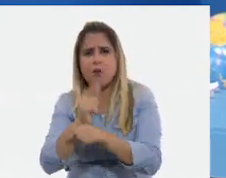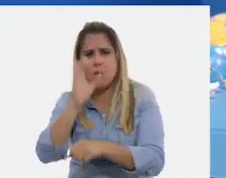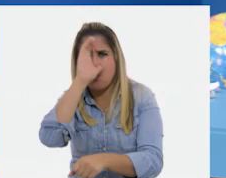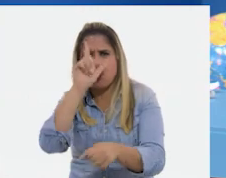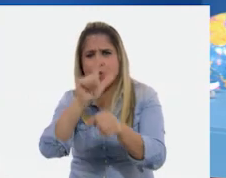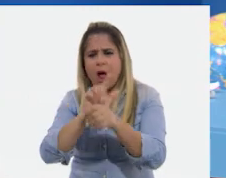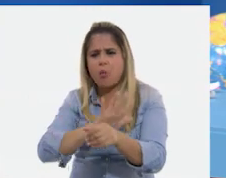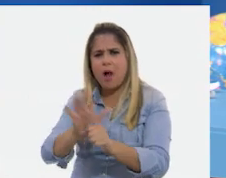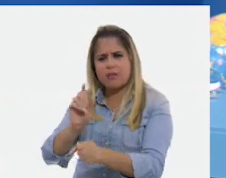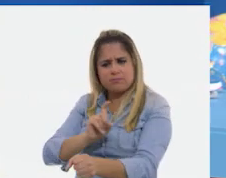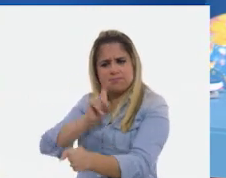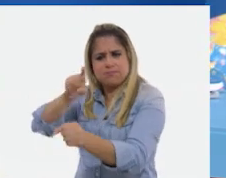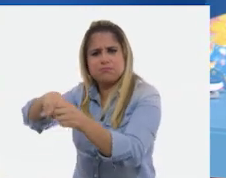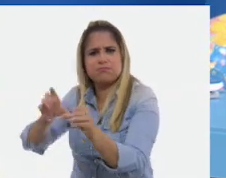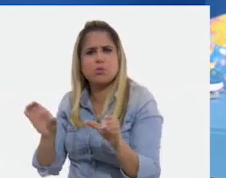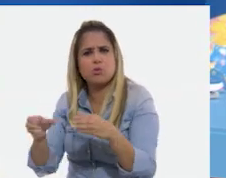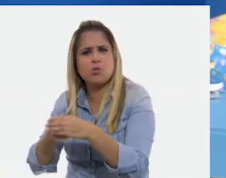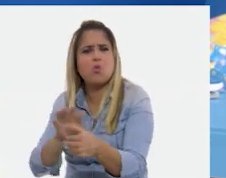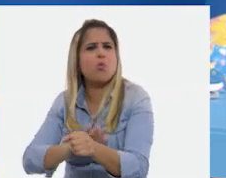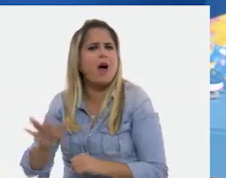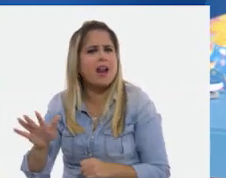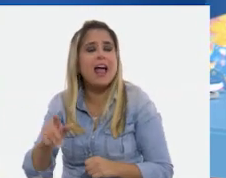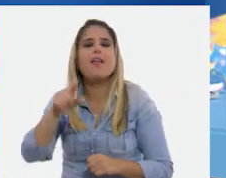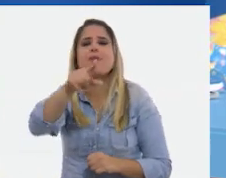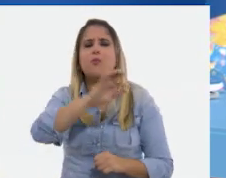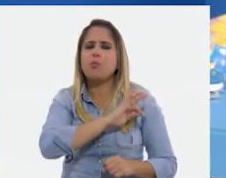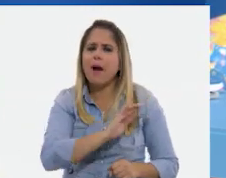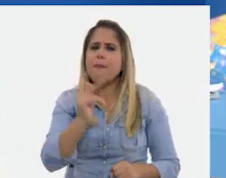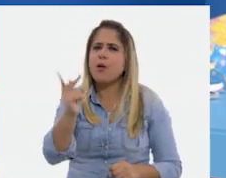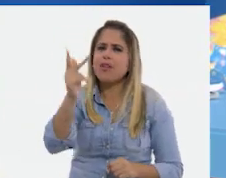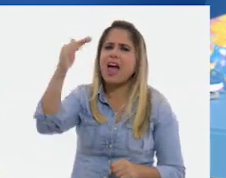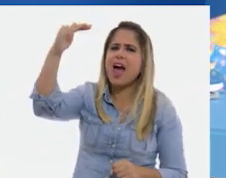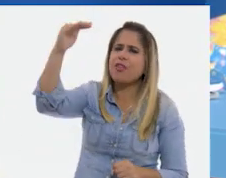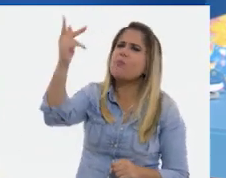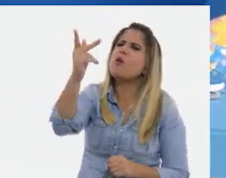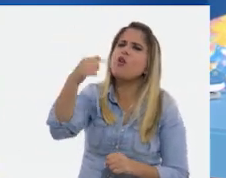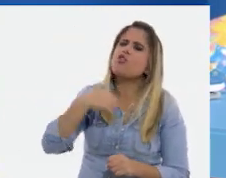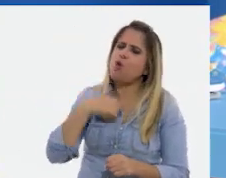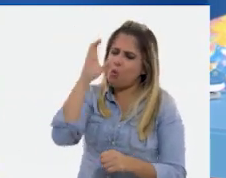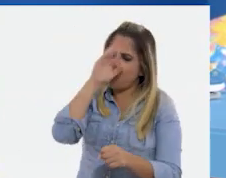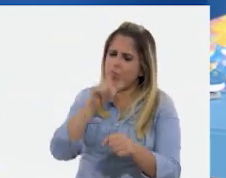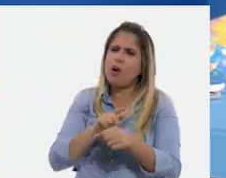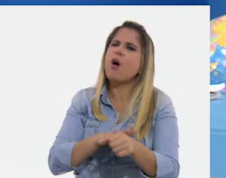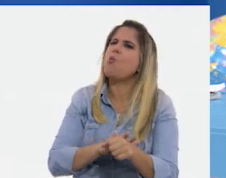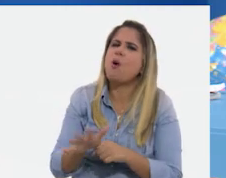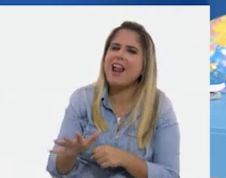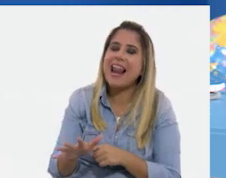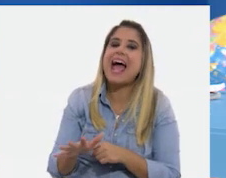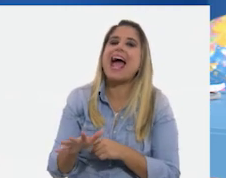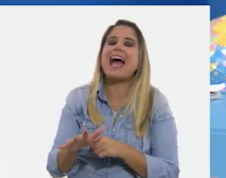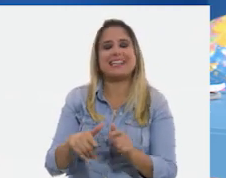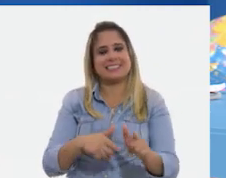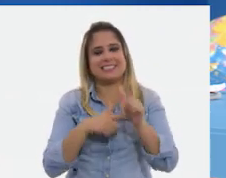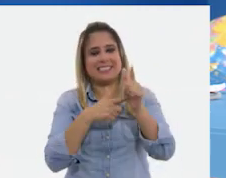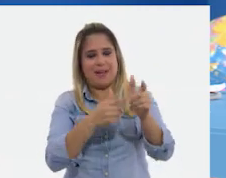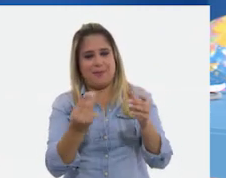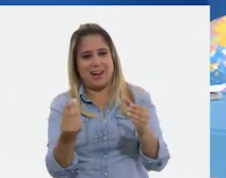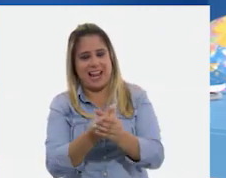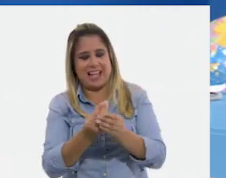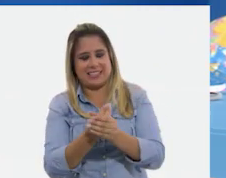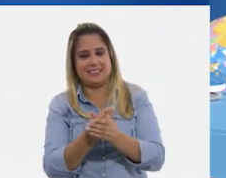cultural pertenecen también. Pueden preguntarle a un adulto. Mientras tanto, sigamos con la clase, Juan